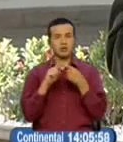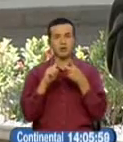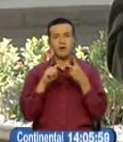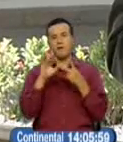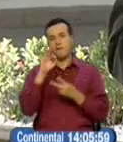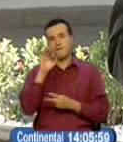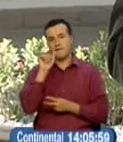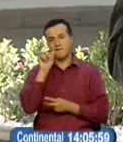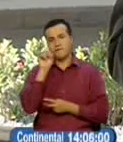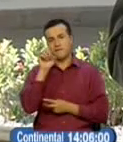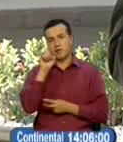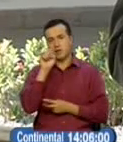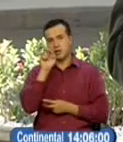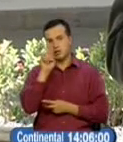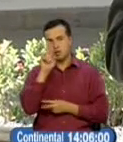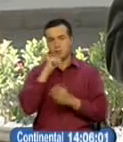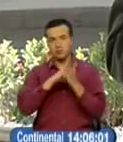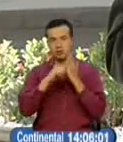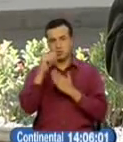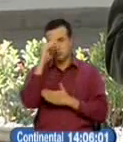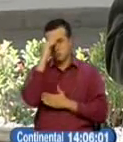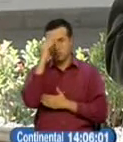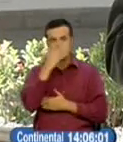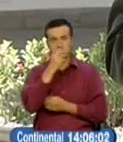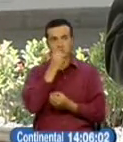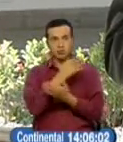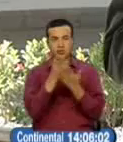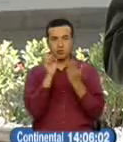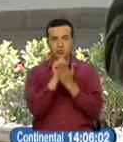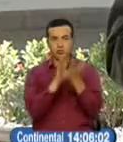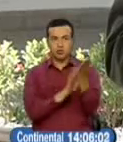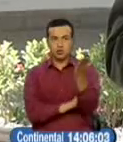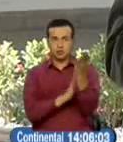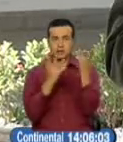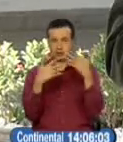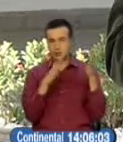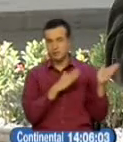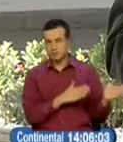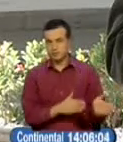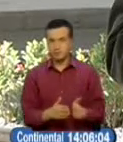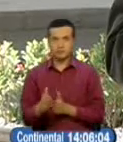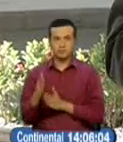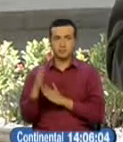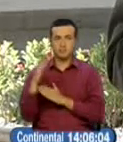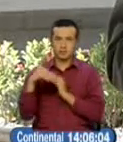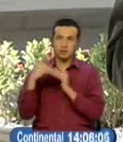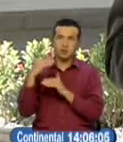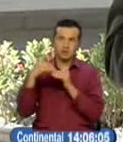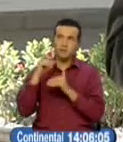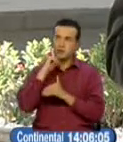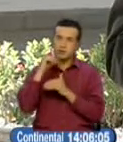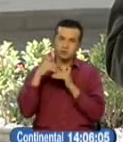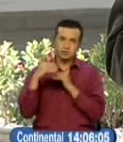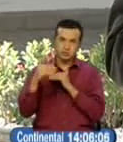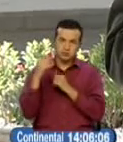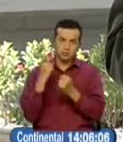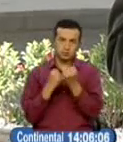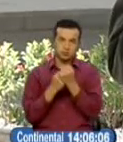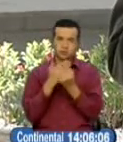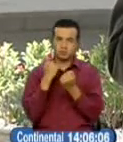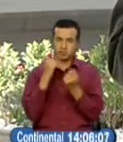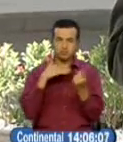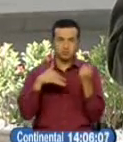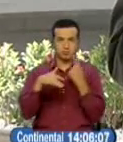Fander Falconi de la cartera de Educación, hablaron de los programas ejecutados y de los que están por ejecutar a favor de mejorar